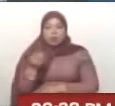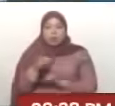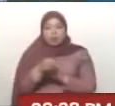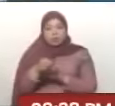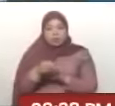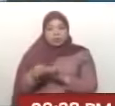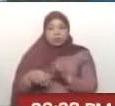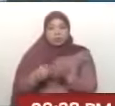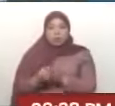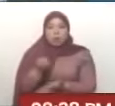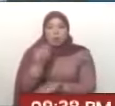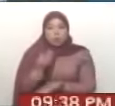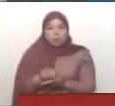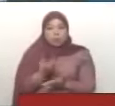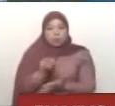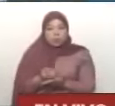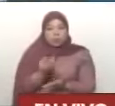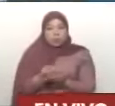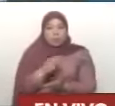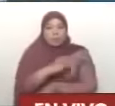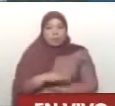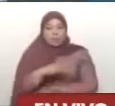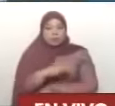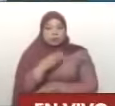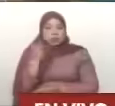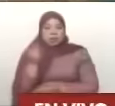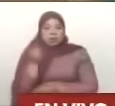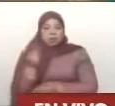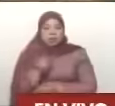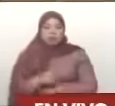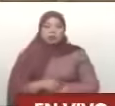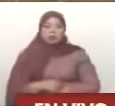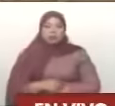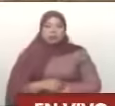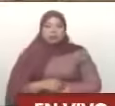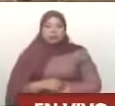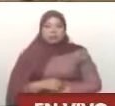municipios de Monagas. Tiene que llegar la gran misión y la zona juventud.